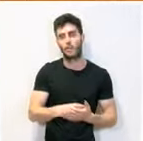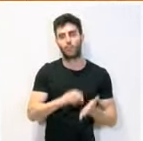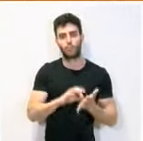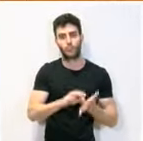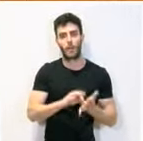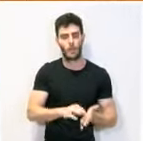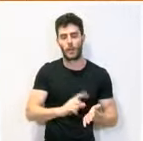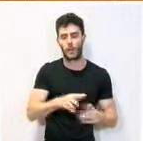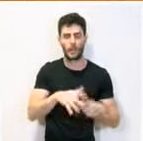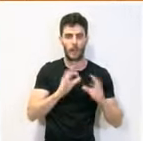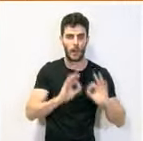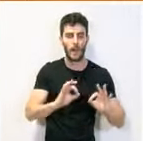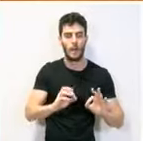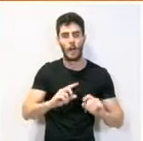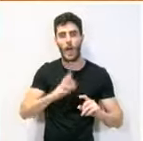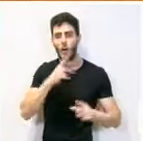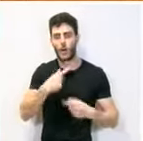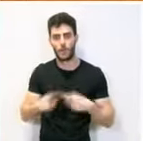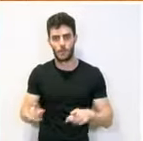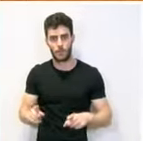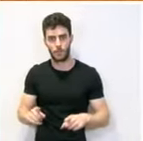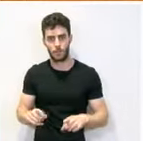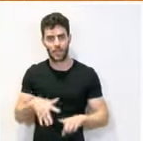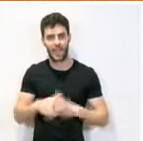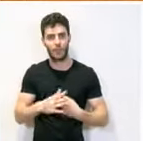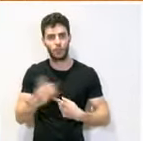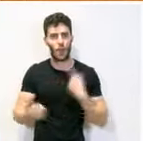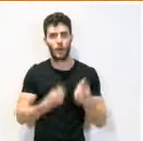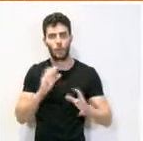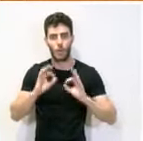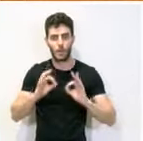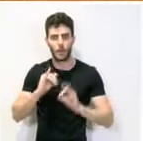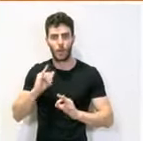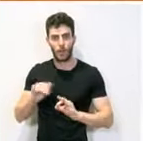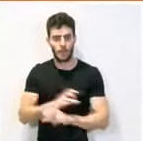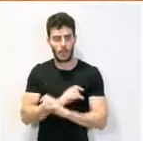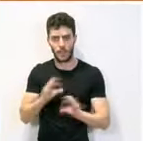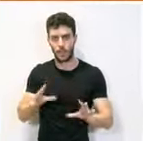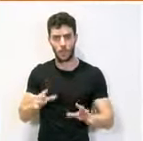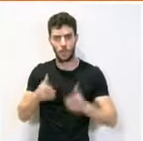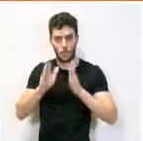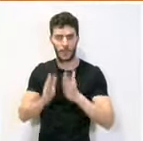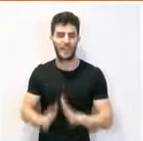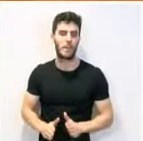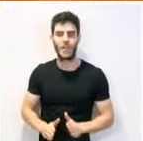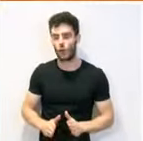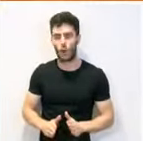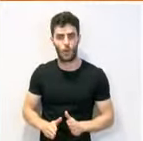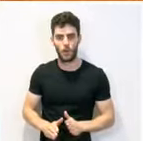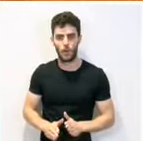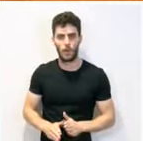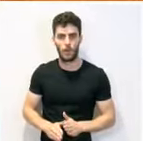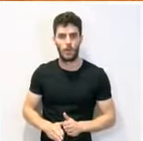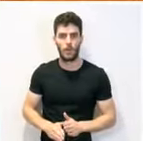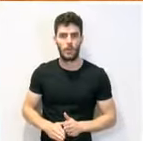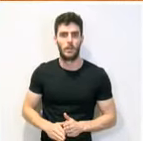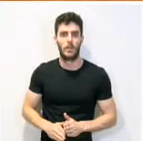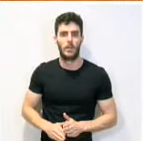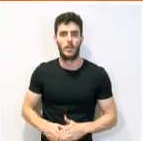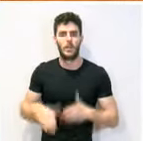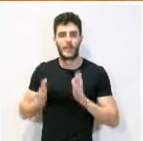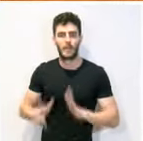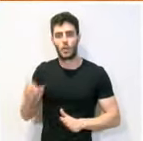muy puntuales, y otra cosa es que hay casos muy específicos donde no se puede hacer un tratamiento como el de